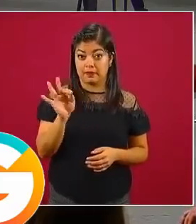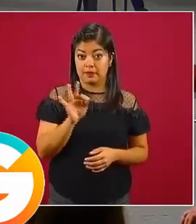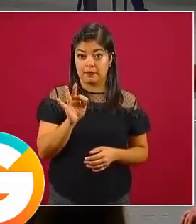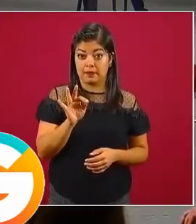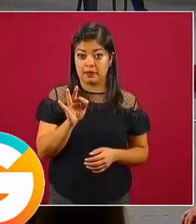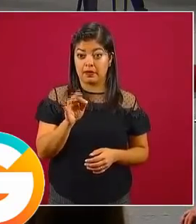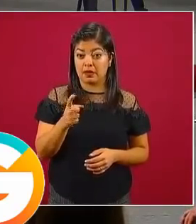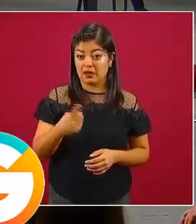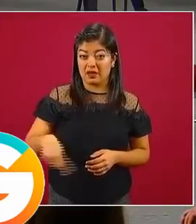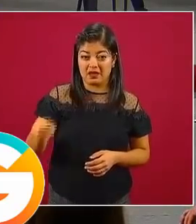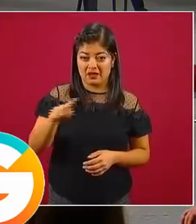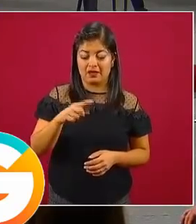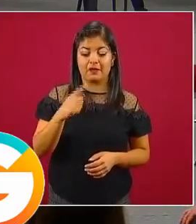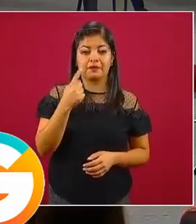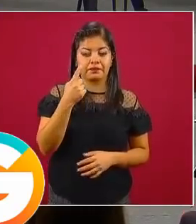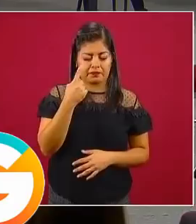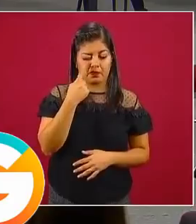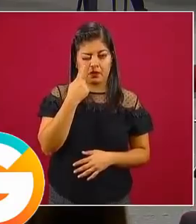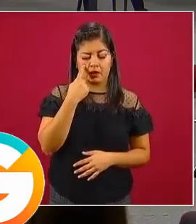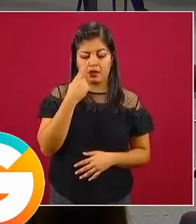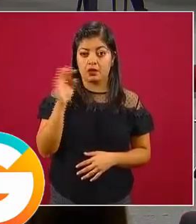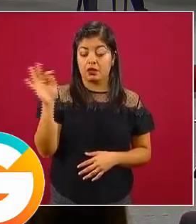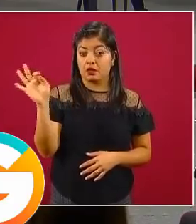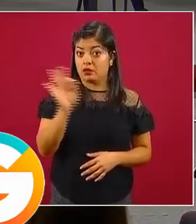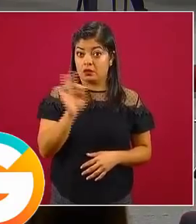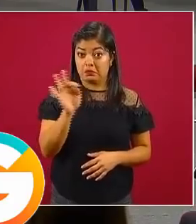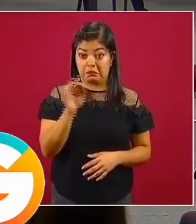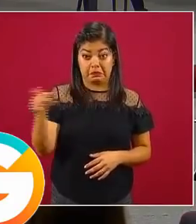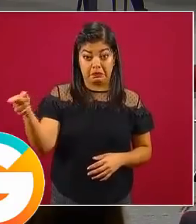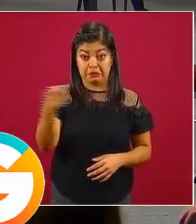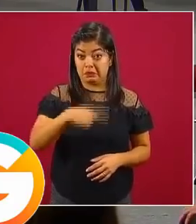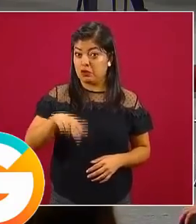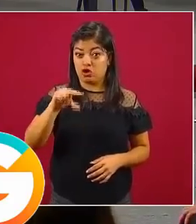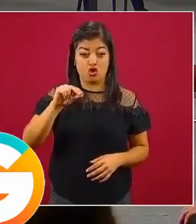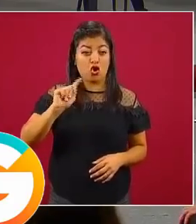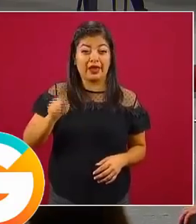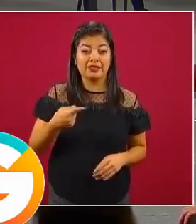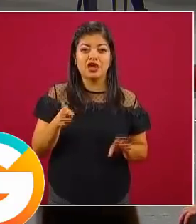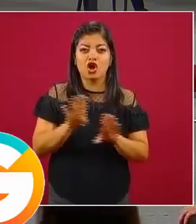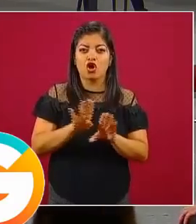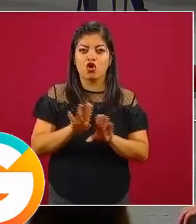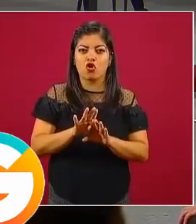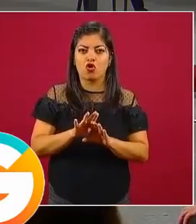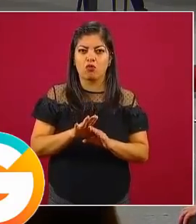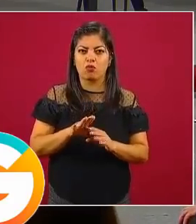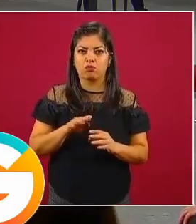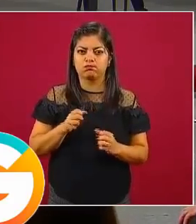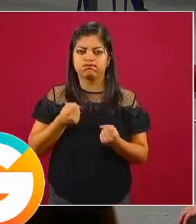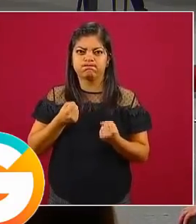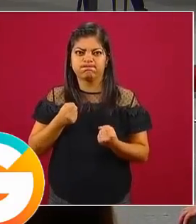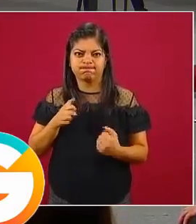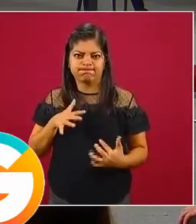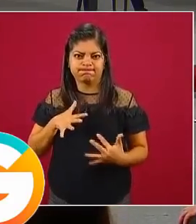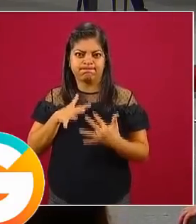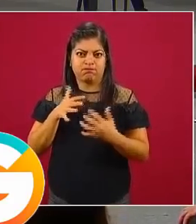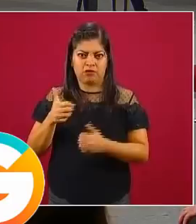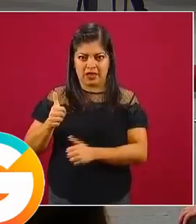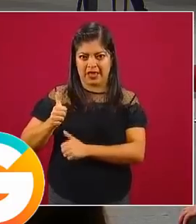ejército, fíjense, si esto no es un ejército, a ver,